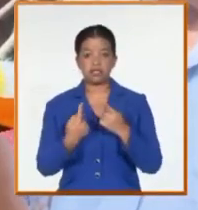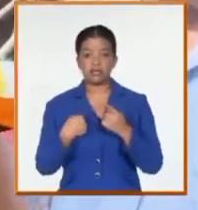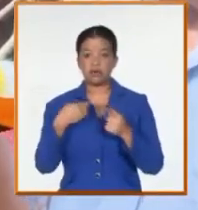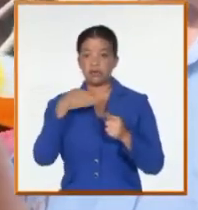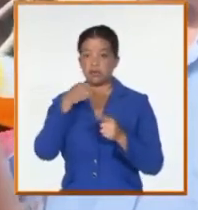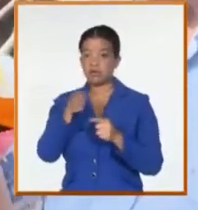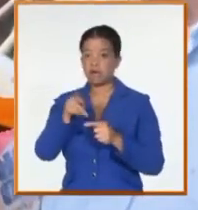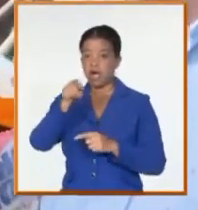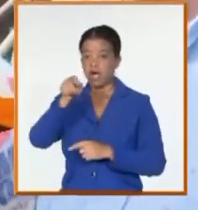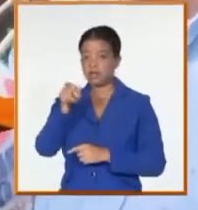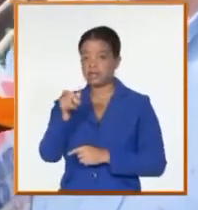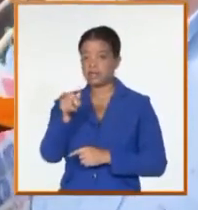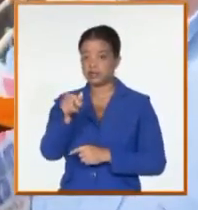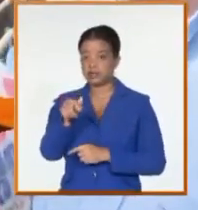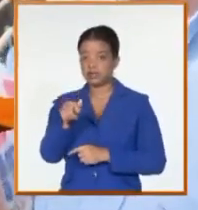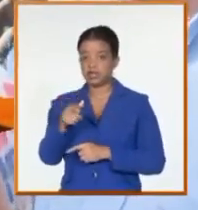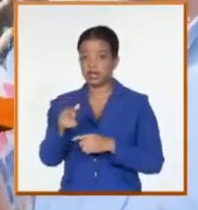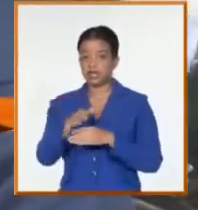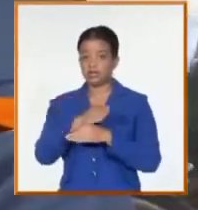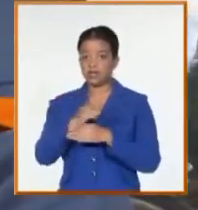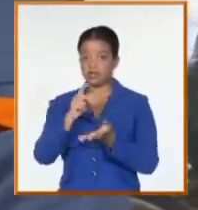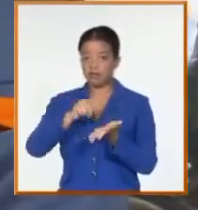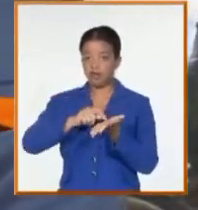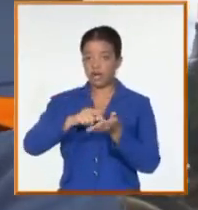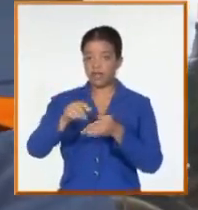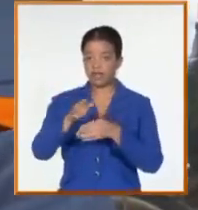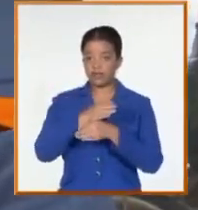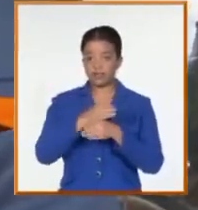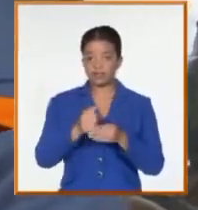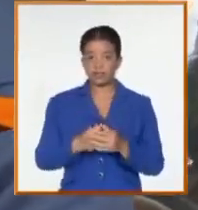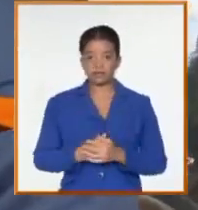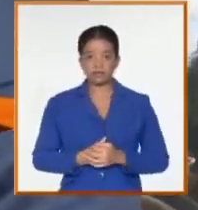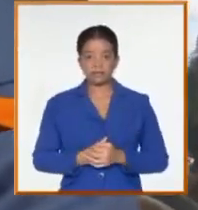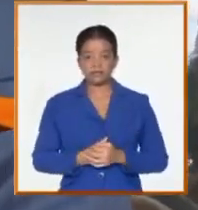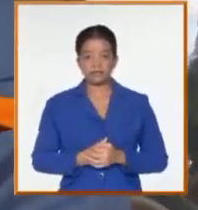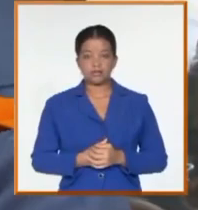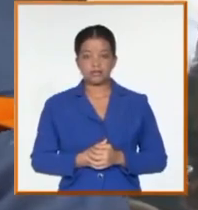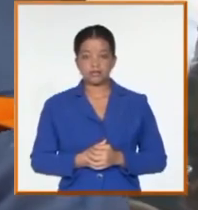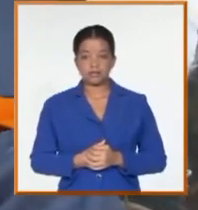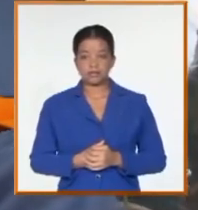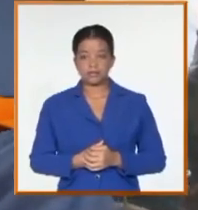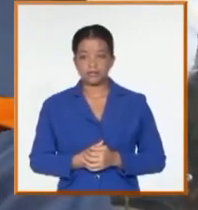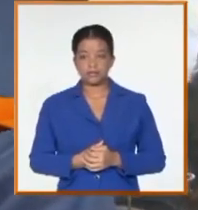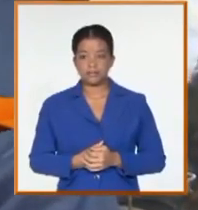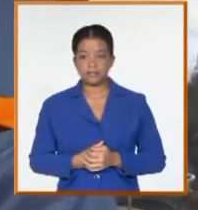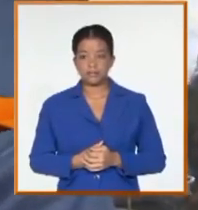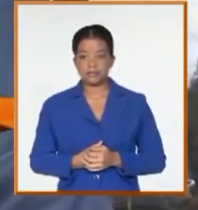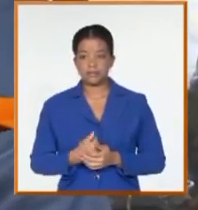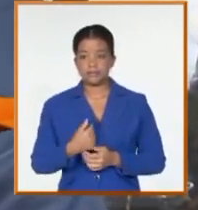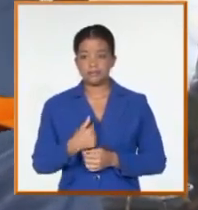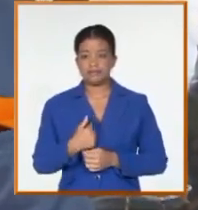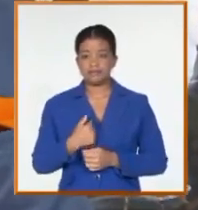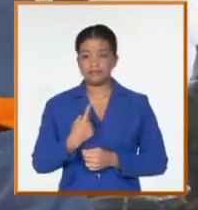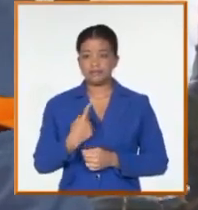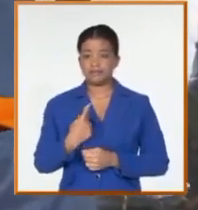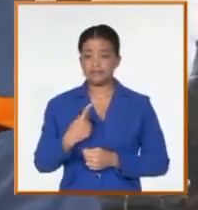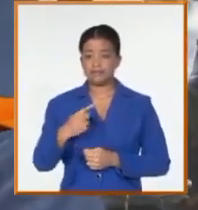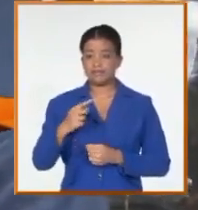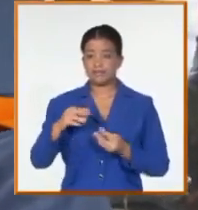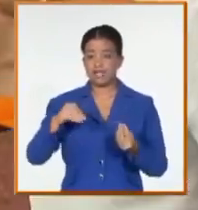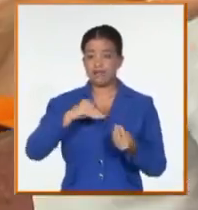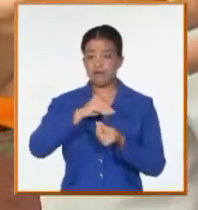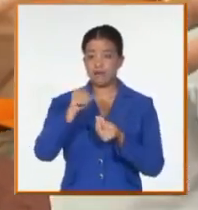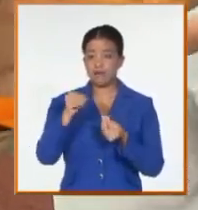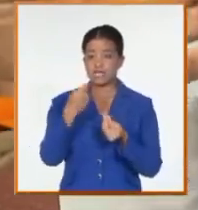si vengo aquí distinto a mi bodega es distinto con una chequerita no se llega a tener que utilizar el transfermo